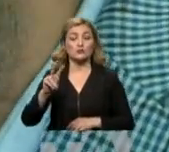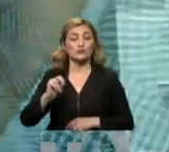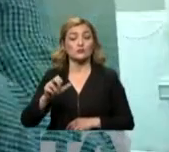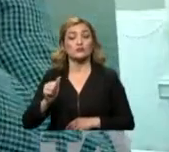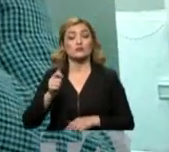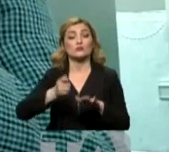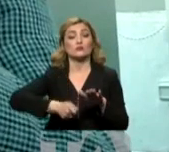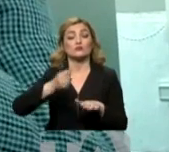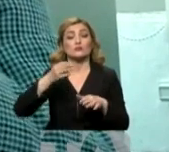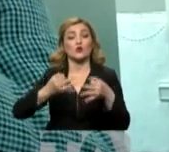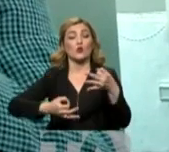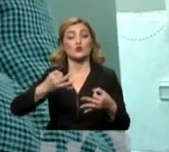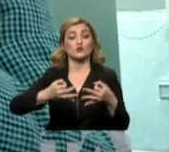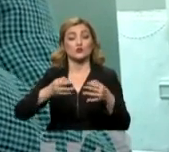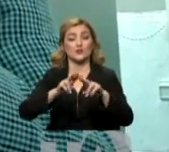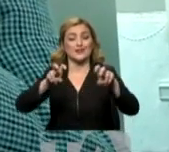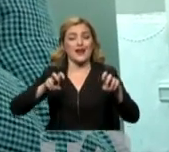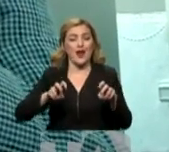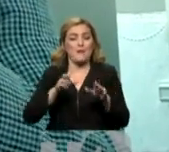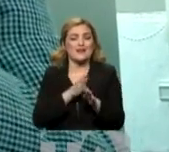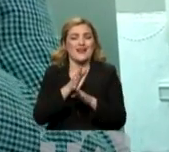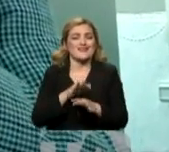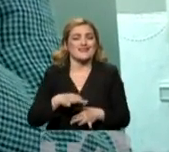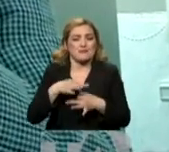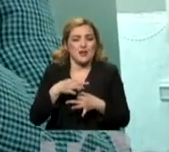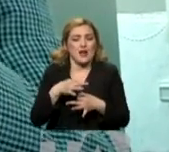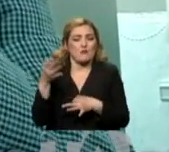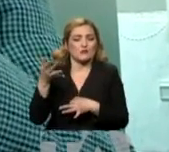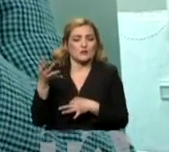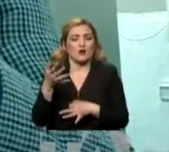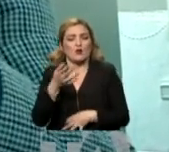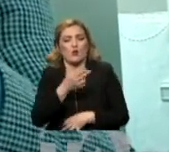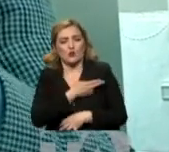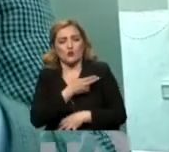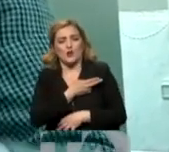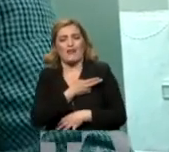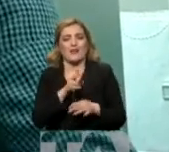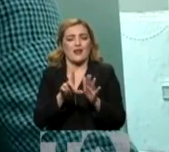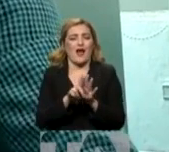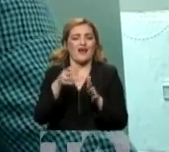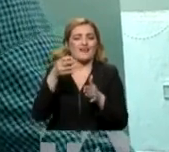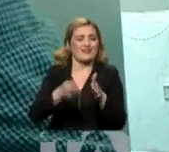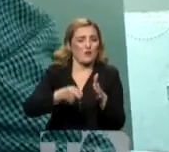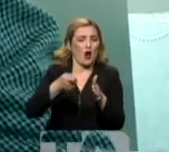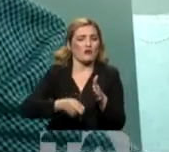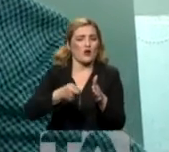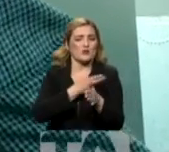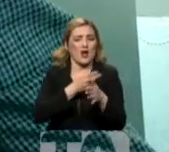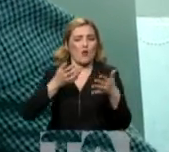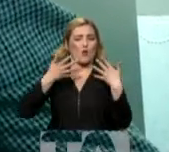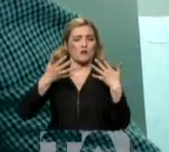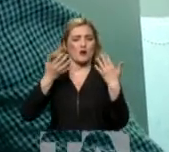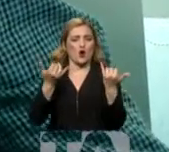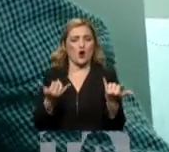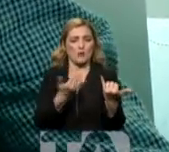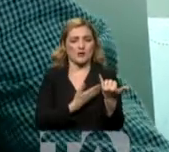juez provincial de la Sala Especializada de lo Civil. También fue docente de la Facultad de Jurisprudencia de la Universidad de Guayaquil. Ahora, desde